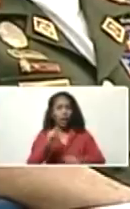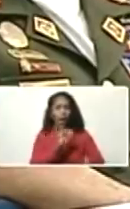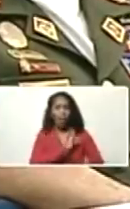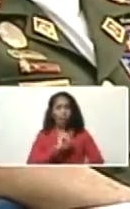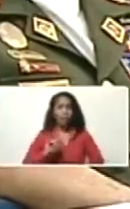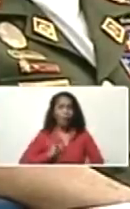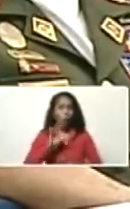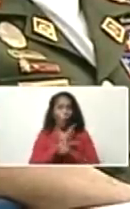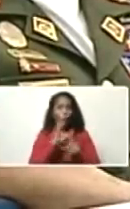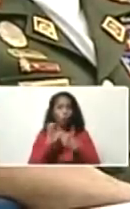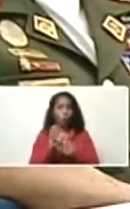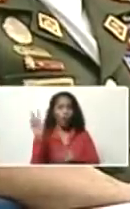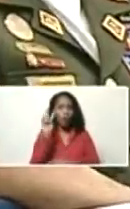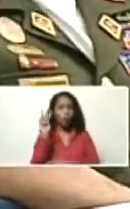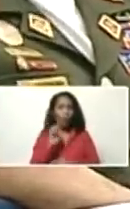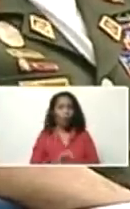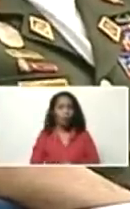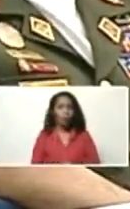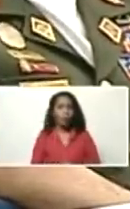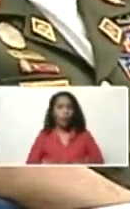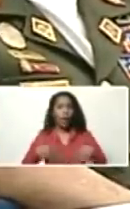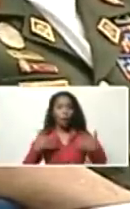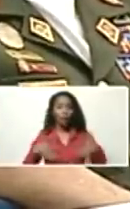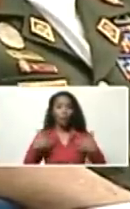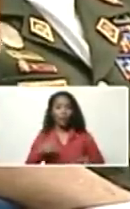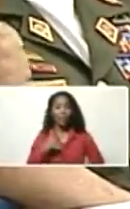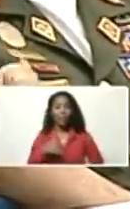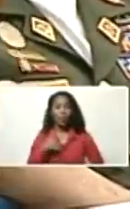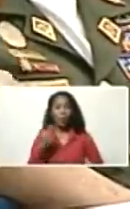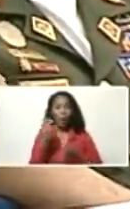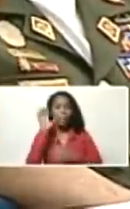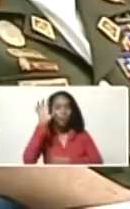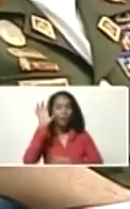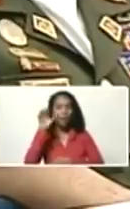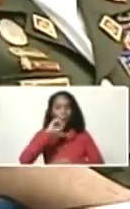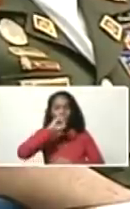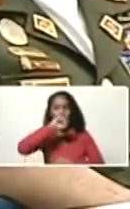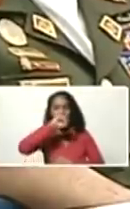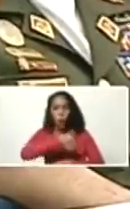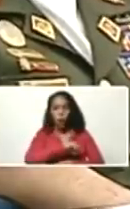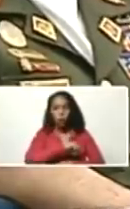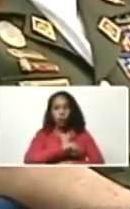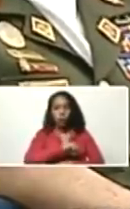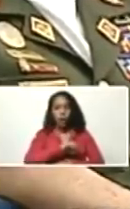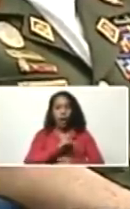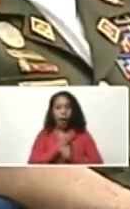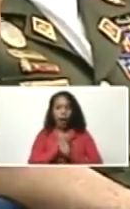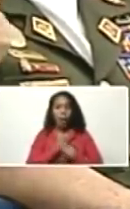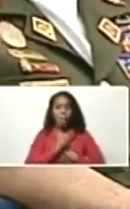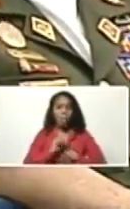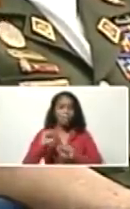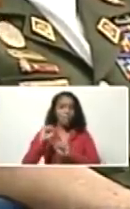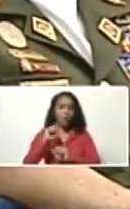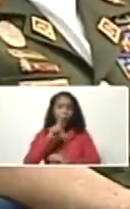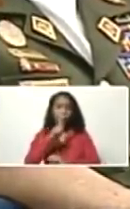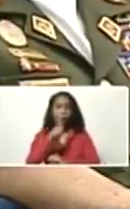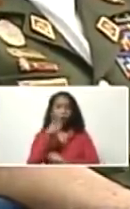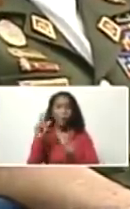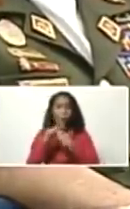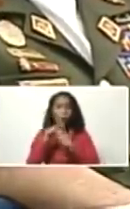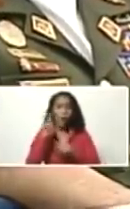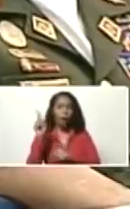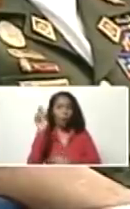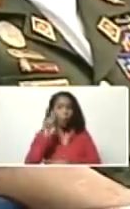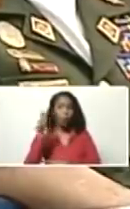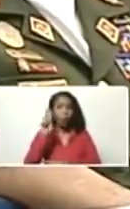identidad cultural de los venezolanos, la emoción que sentimos por la patria, el impedir que Venezuela se convierta en una mala palabra, eso de